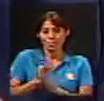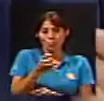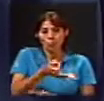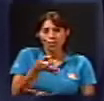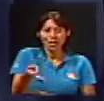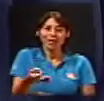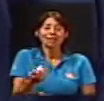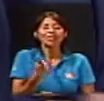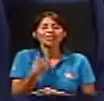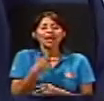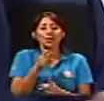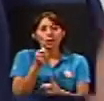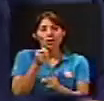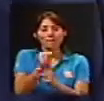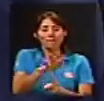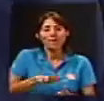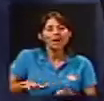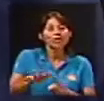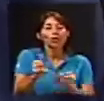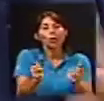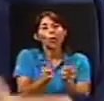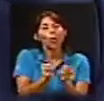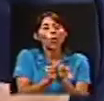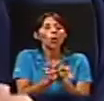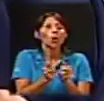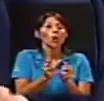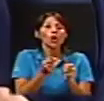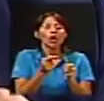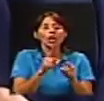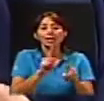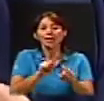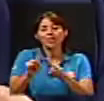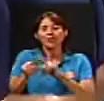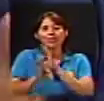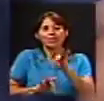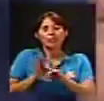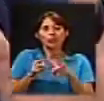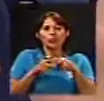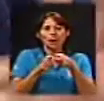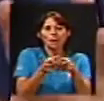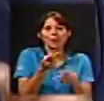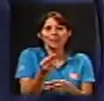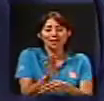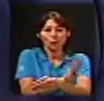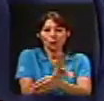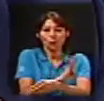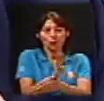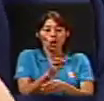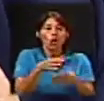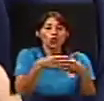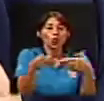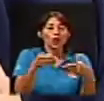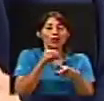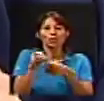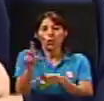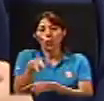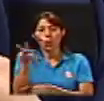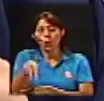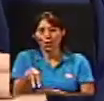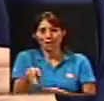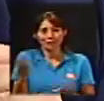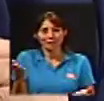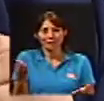sobre las posiciones de crédito que tiene la gente de dólares o colones. Que podemos hablar un poco más en detalle a dónde veo